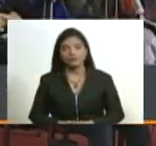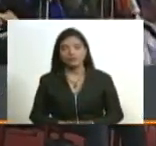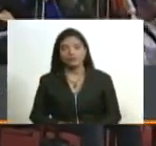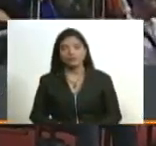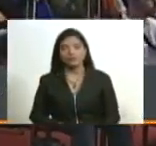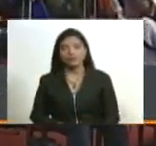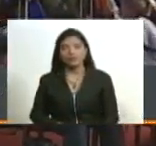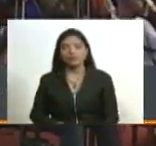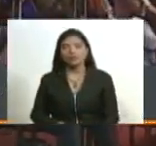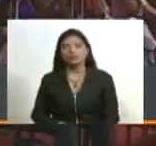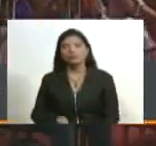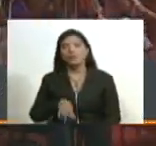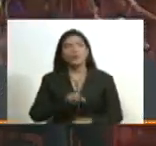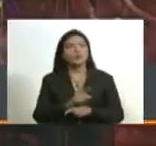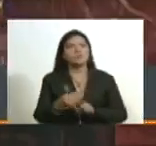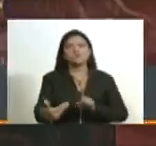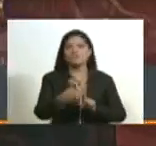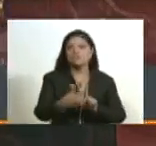Es una sola agresión.